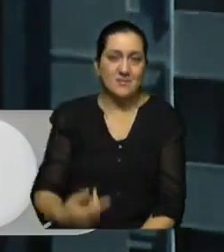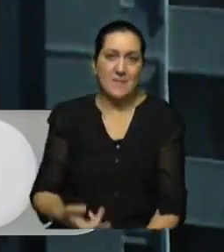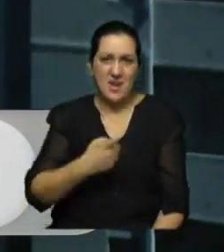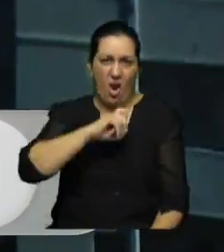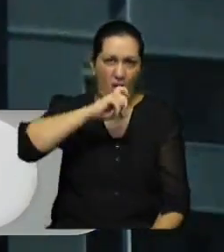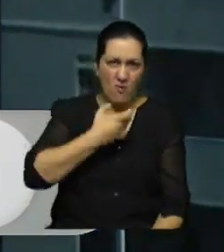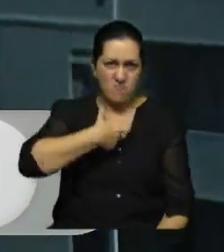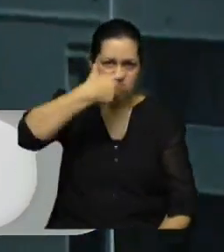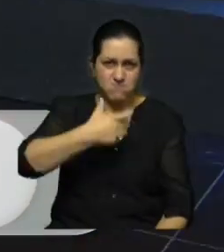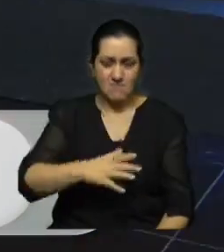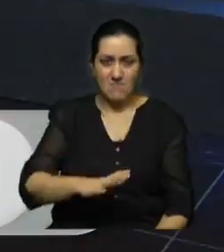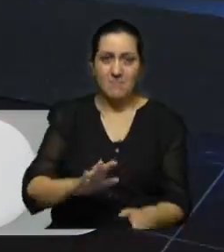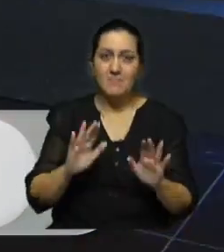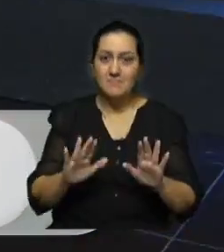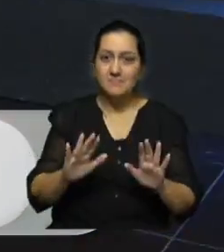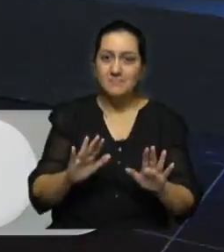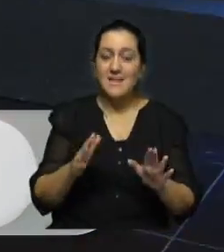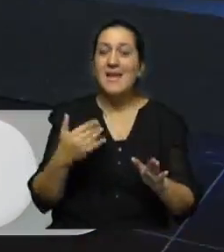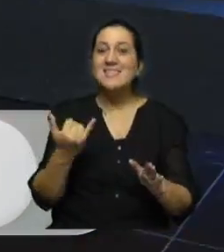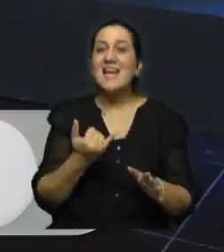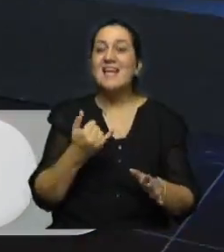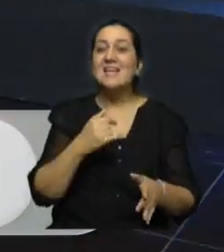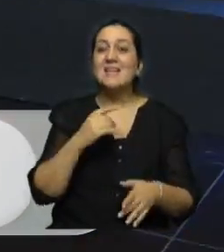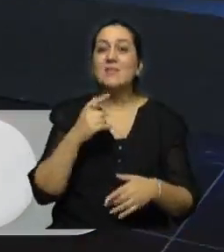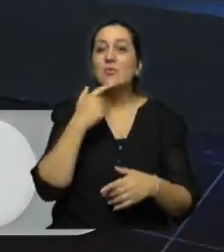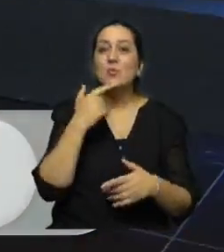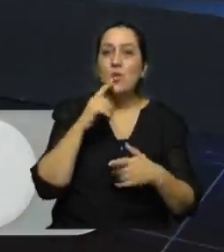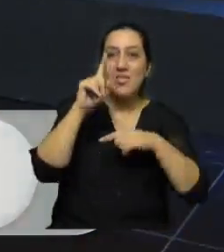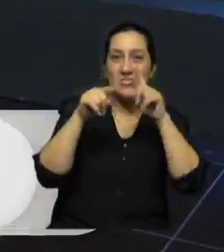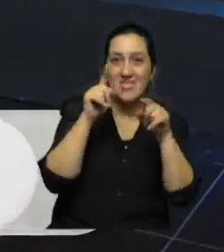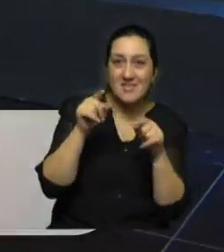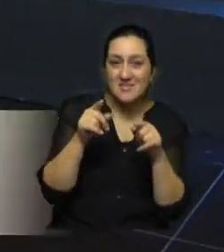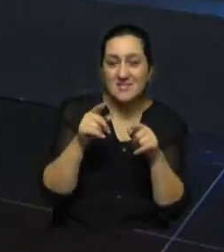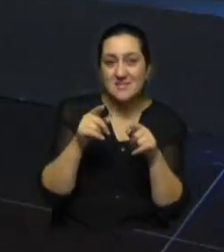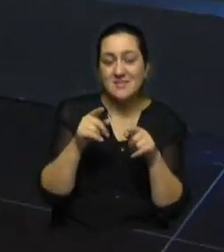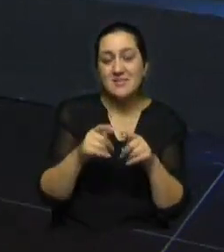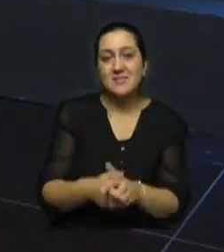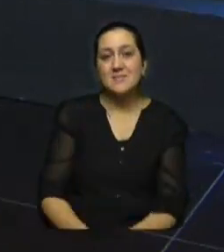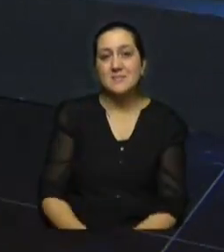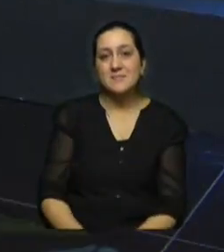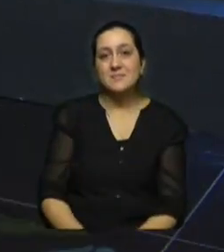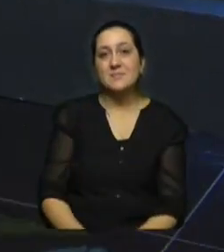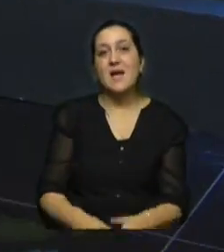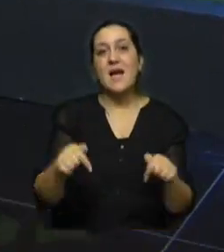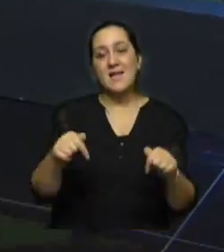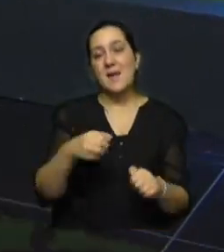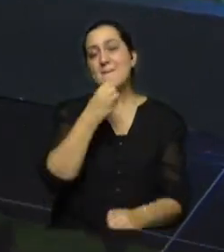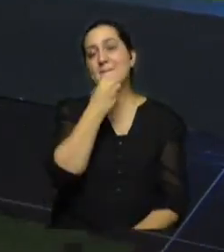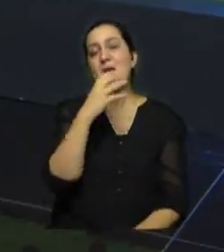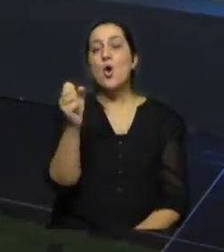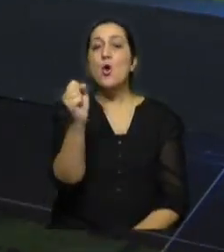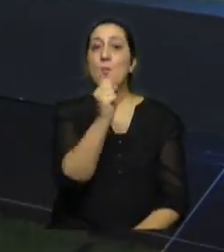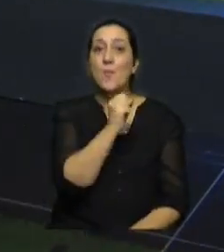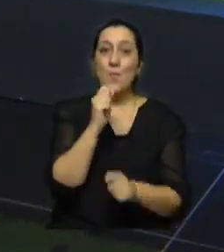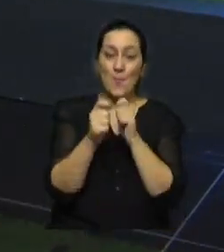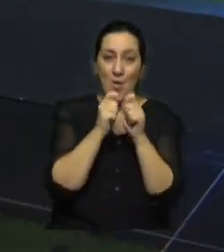¡Fito! Fito, pero si tenemos tendencia, ¿sabes qué tenemos? Me cambia la vida. Sí, porque tenemos el mejor mobiliario de la televisión